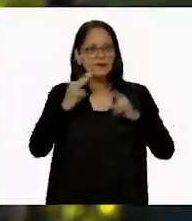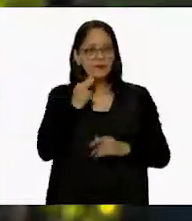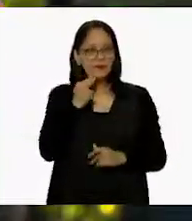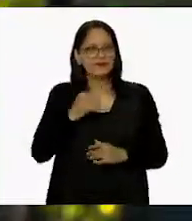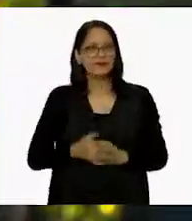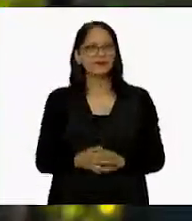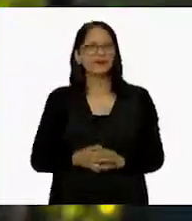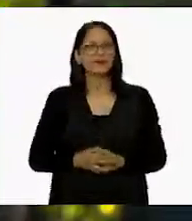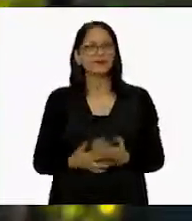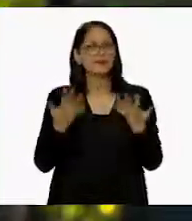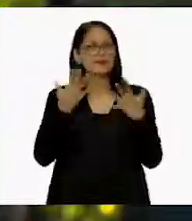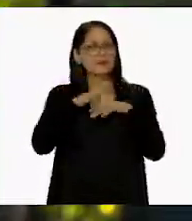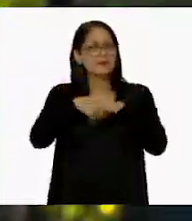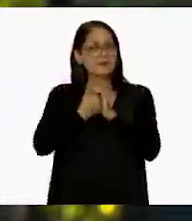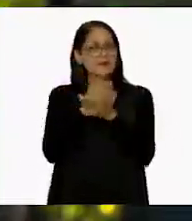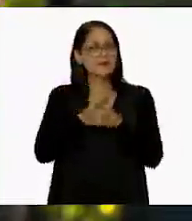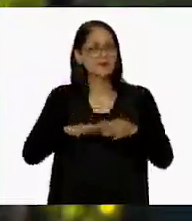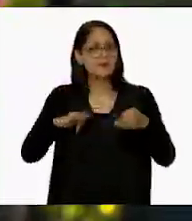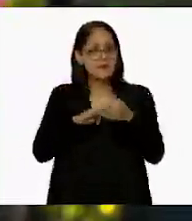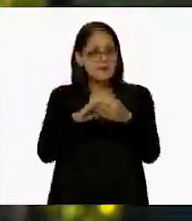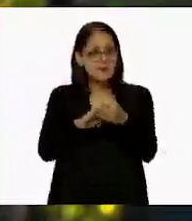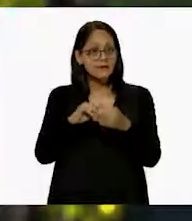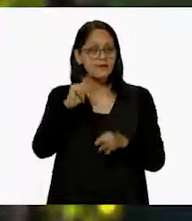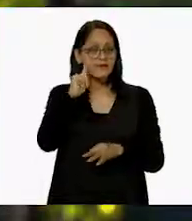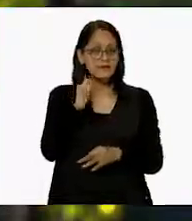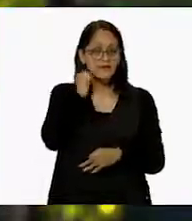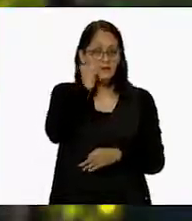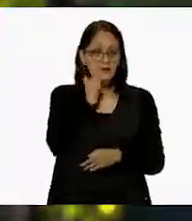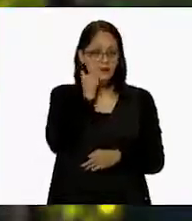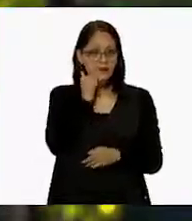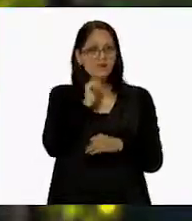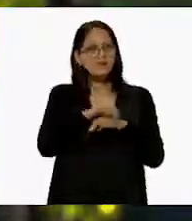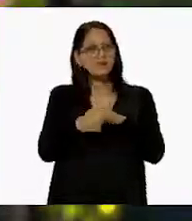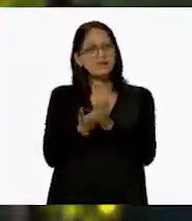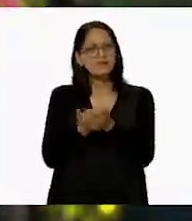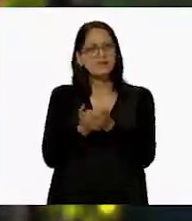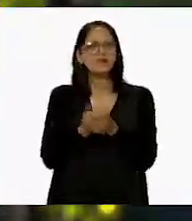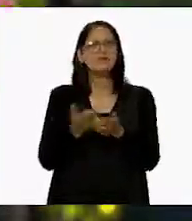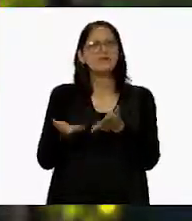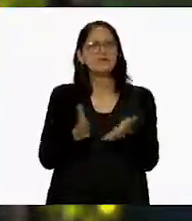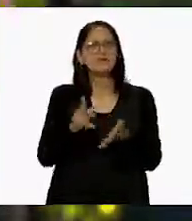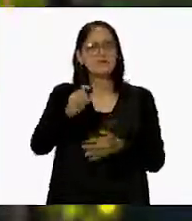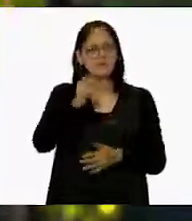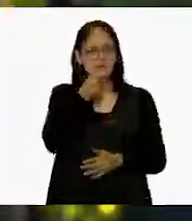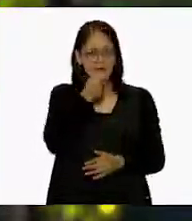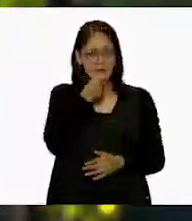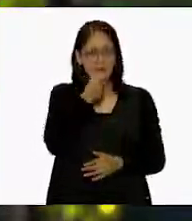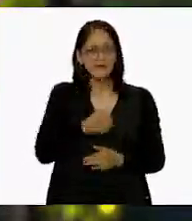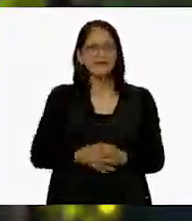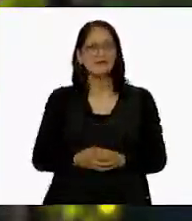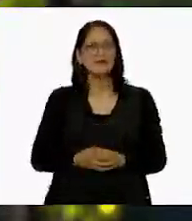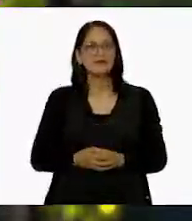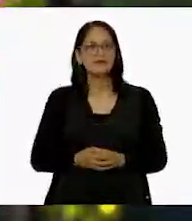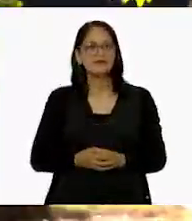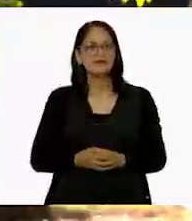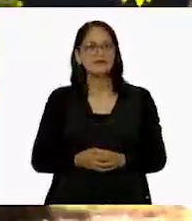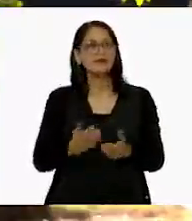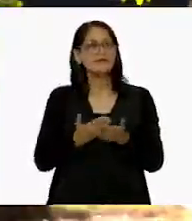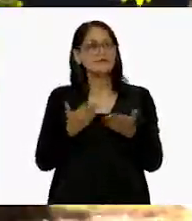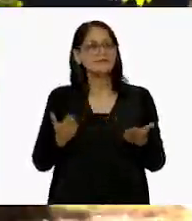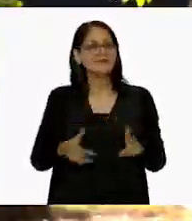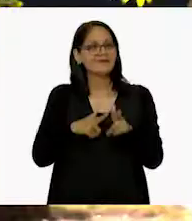cubrebocas. Lava tus manos frecuentemente con agua y con jabón por lo menos durante 20 segundos.